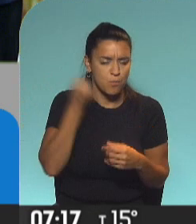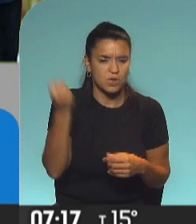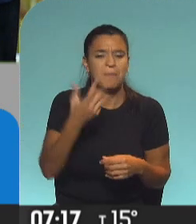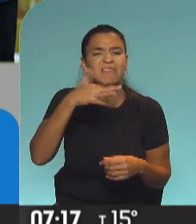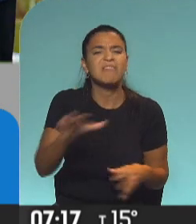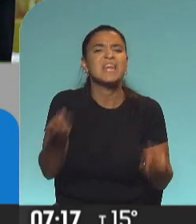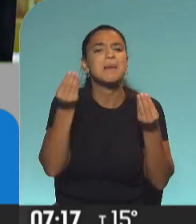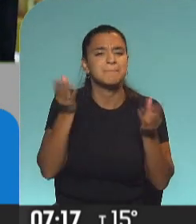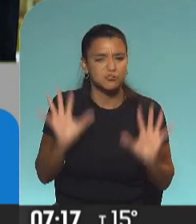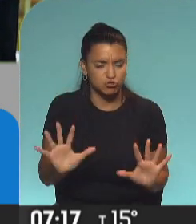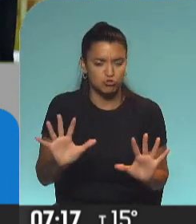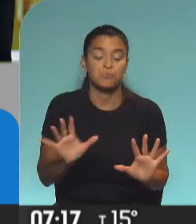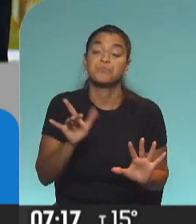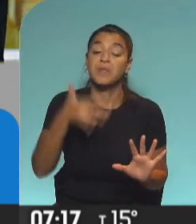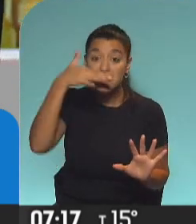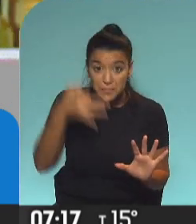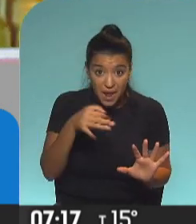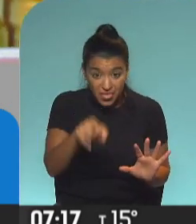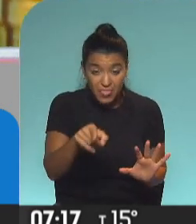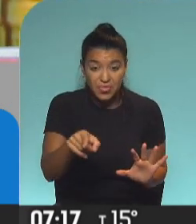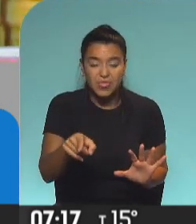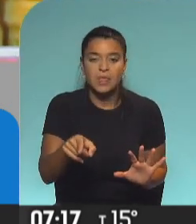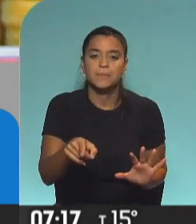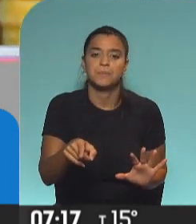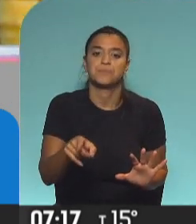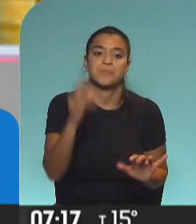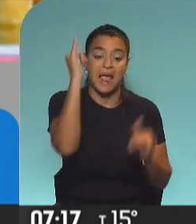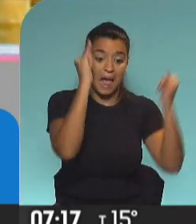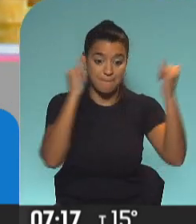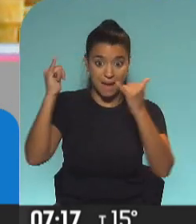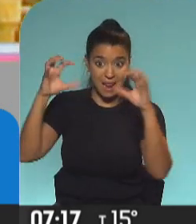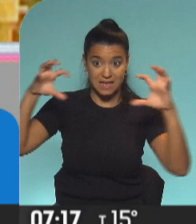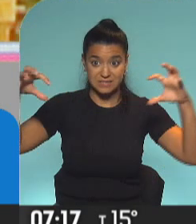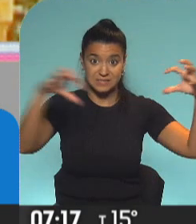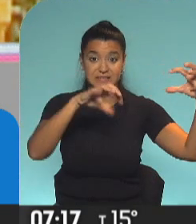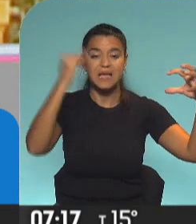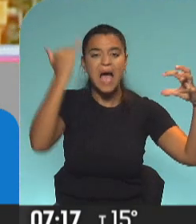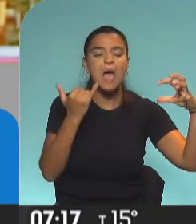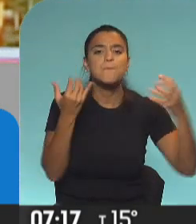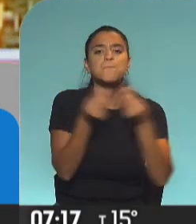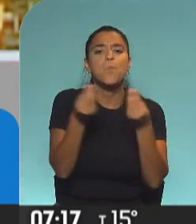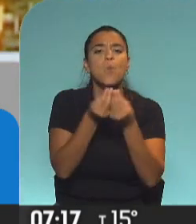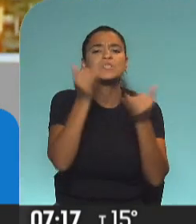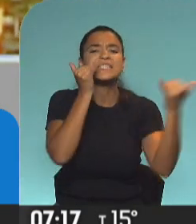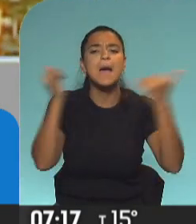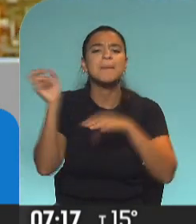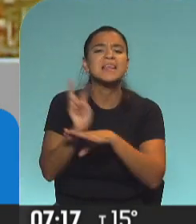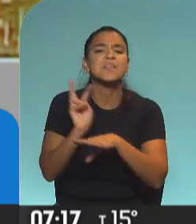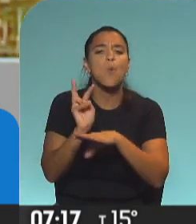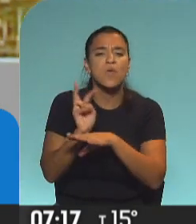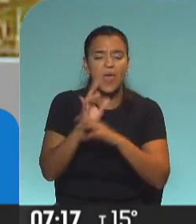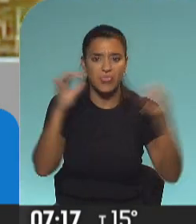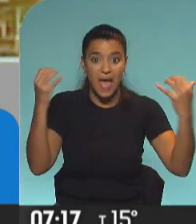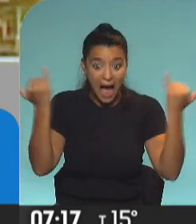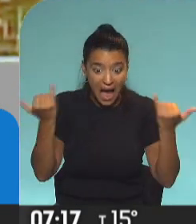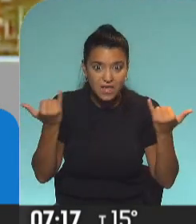en esta historia. Es cierto que había, de las cámaras de seguridad, había una gran cantidad de cámaras de seguridad que funcionaban